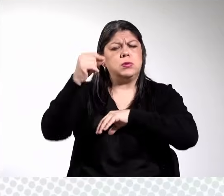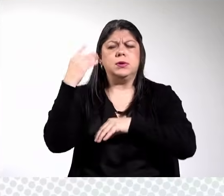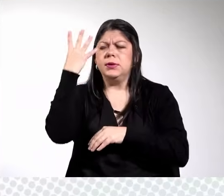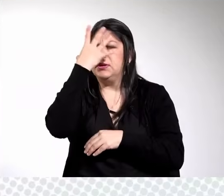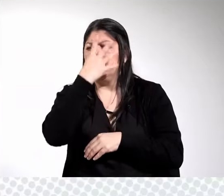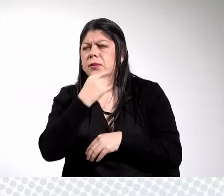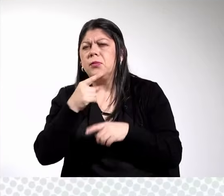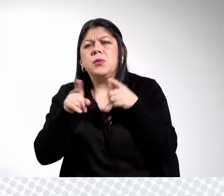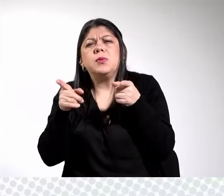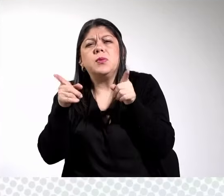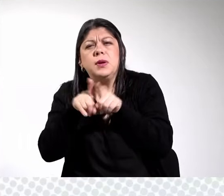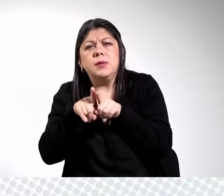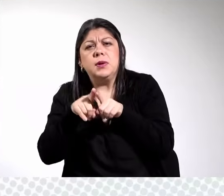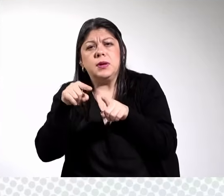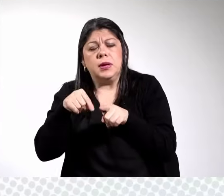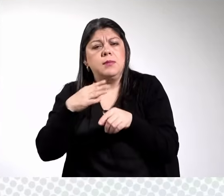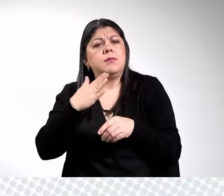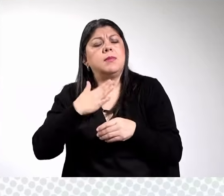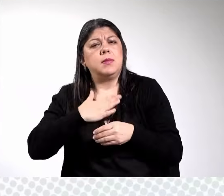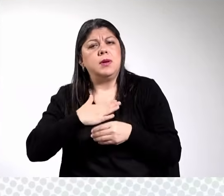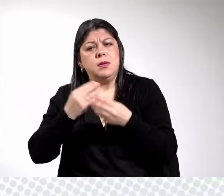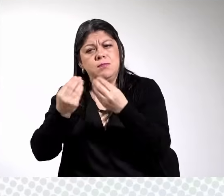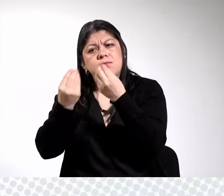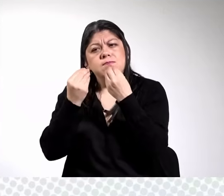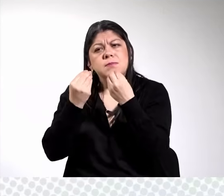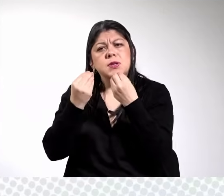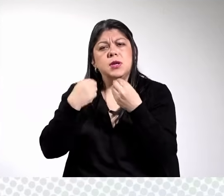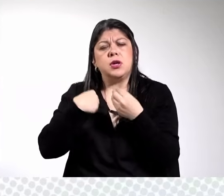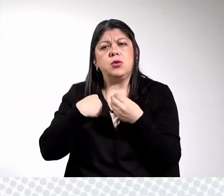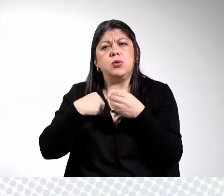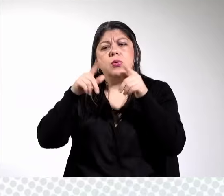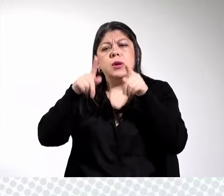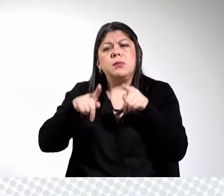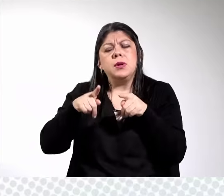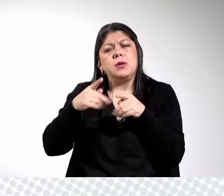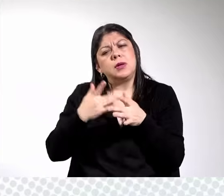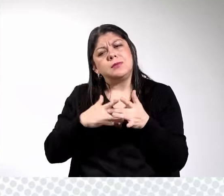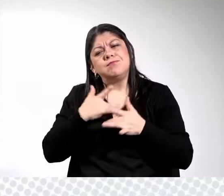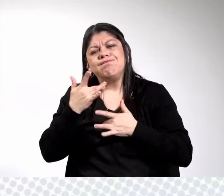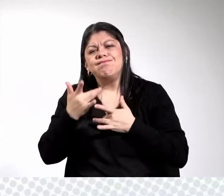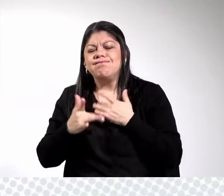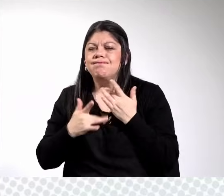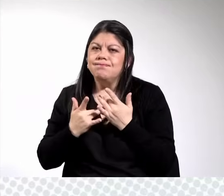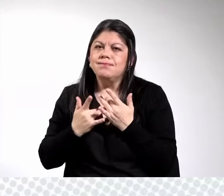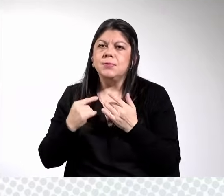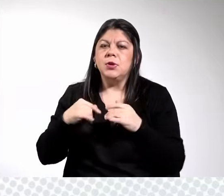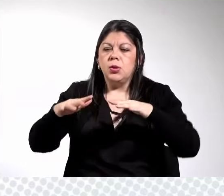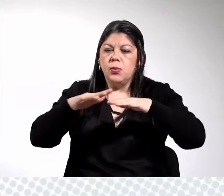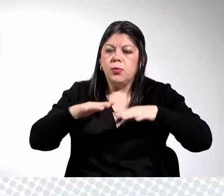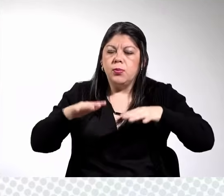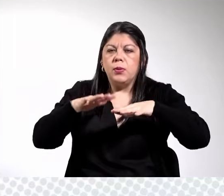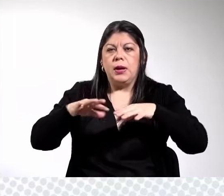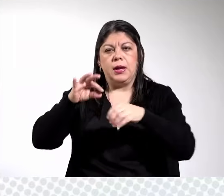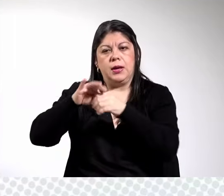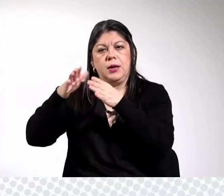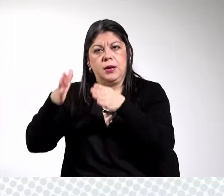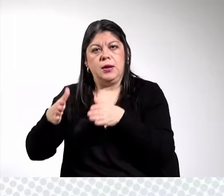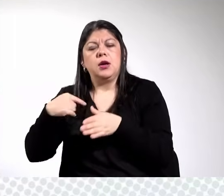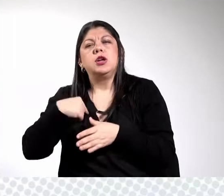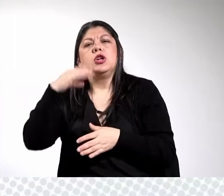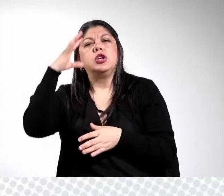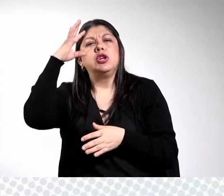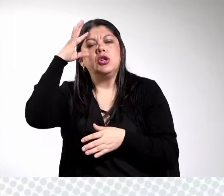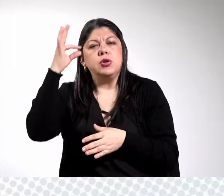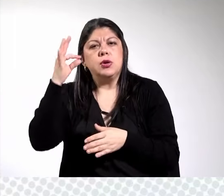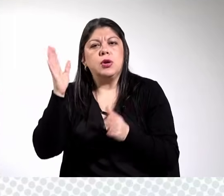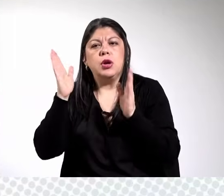¿Qué sucede? Que esta vocación hace que yo sea una persona muy sensible al sector. Creo que el sector ha dicho, bueno, yo creo que